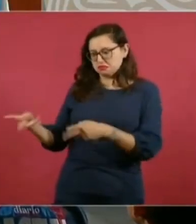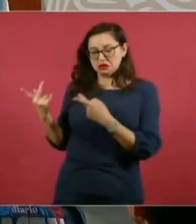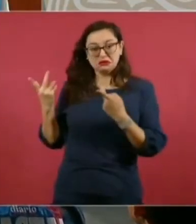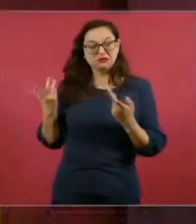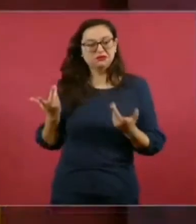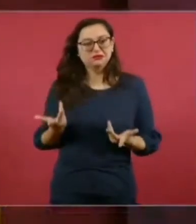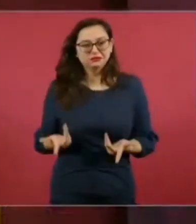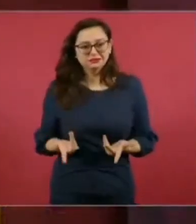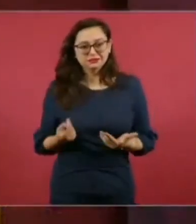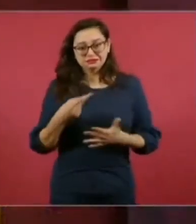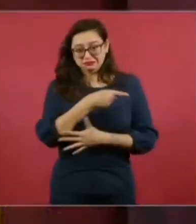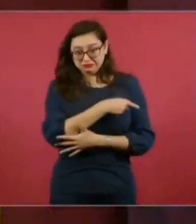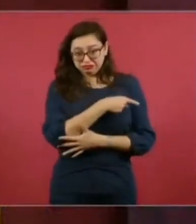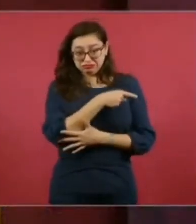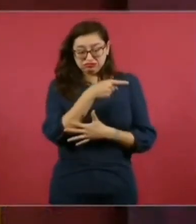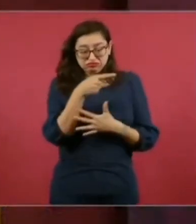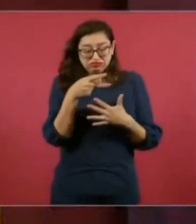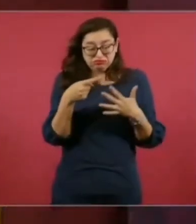Todo eso